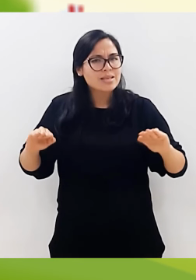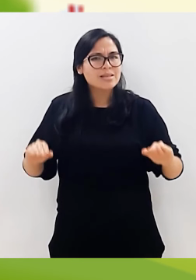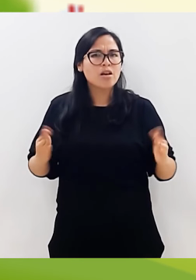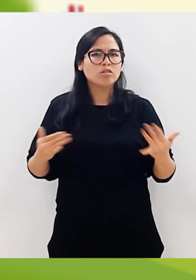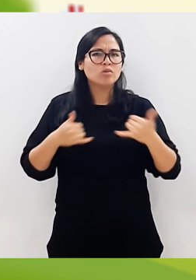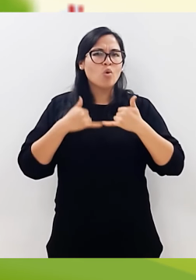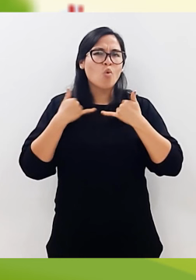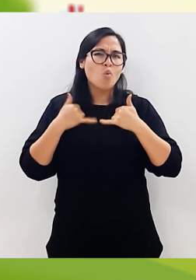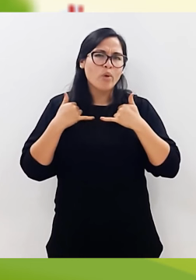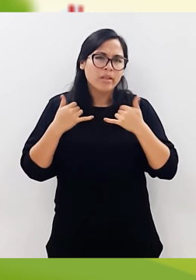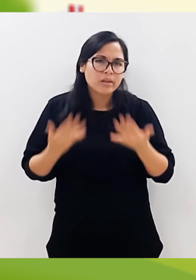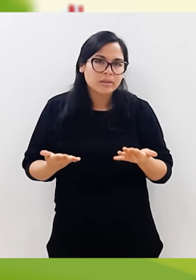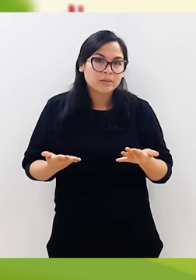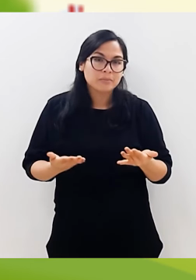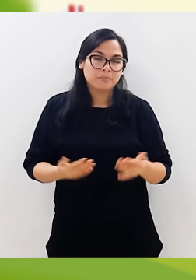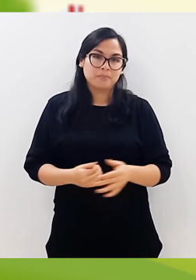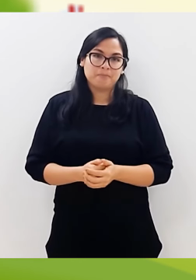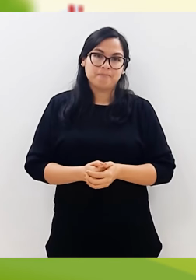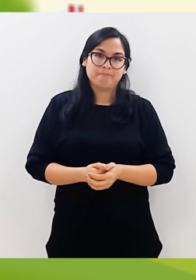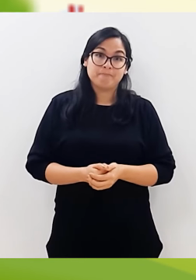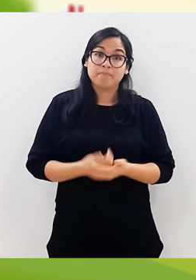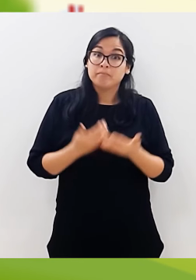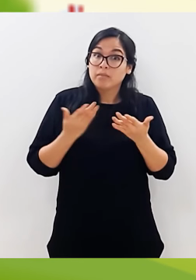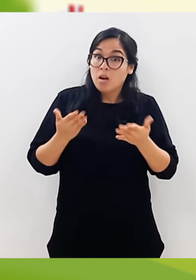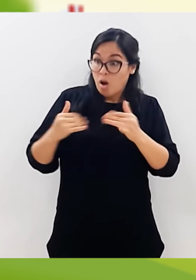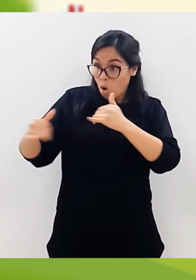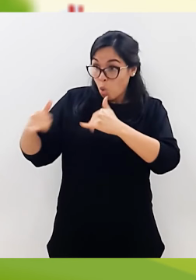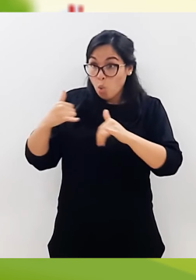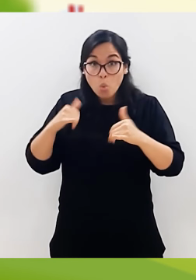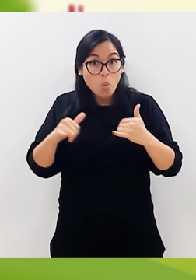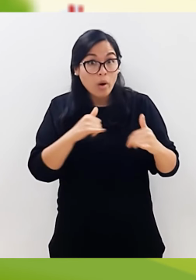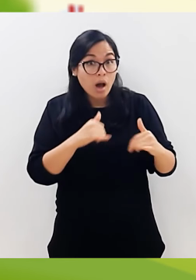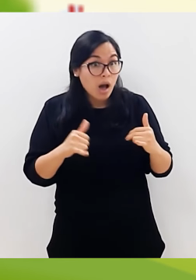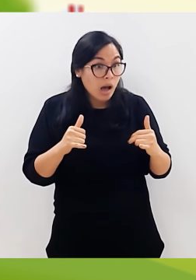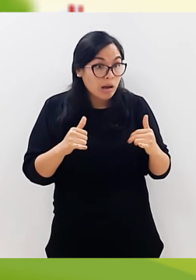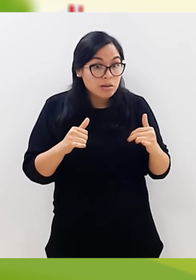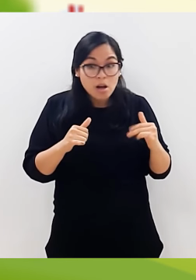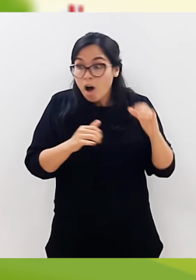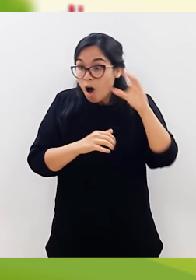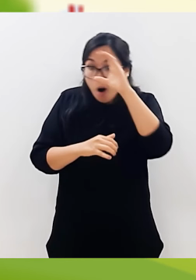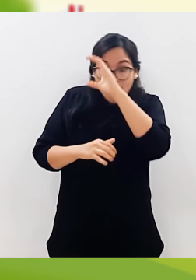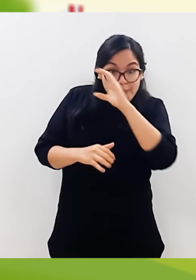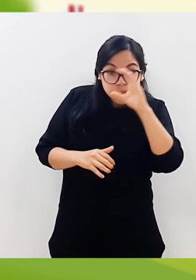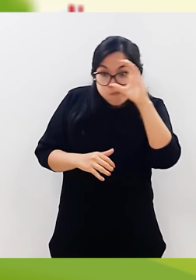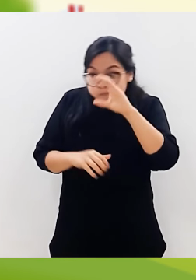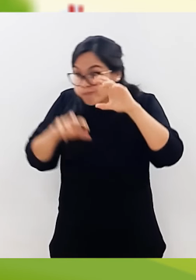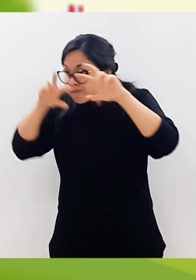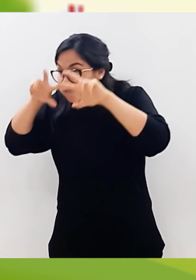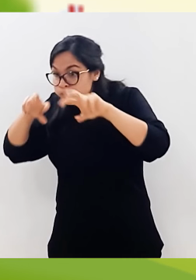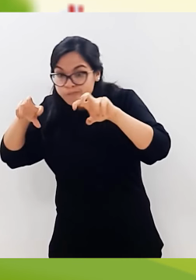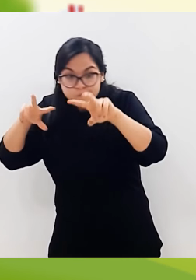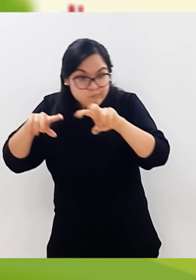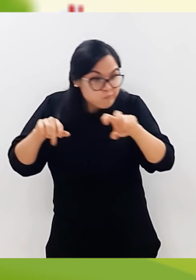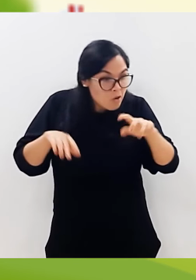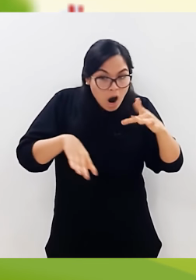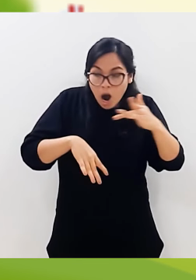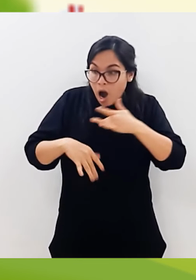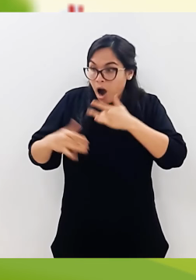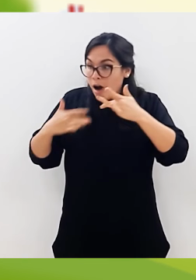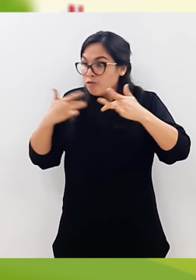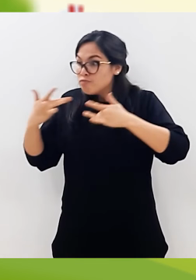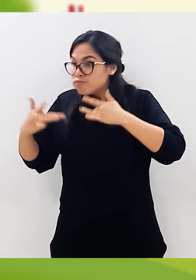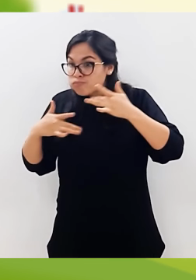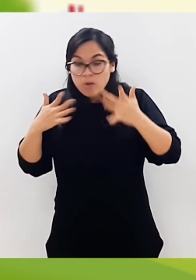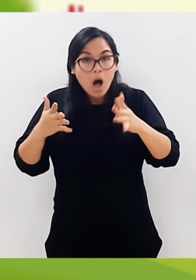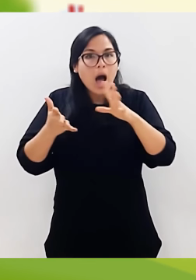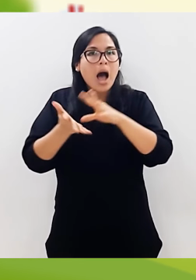de las niñas, niños y adolescentes. Cuando jugamos, exploramos,